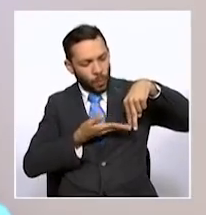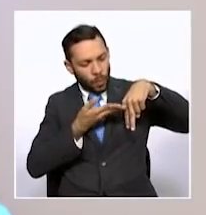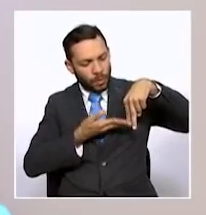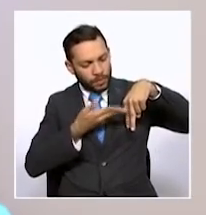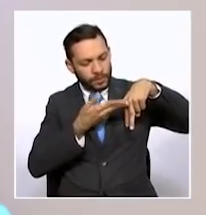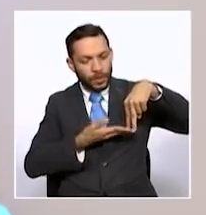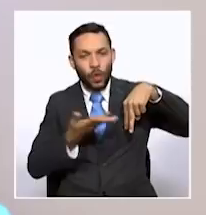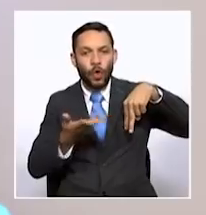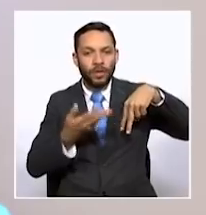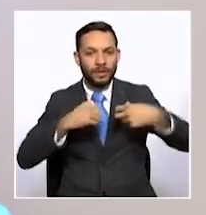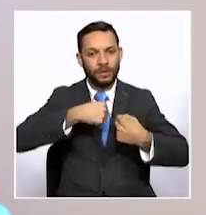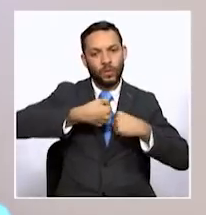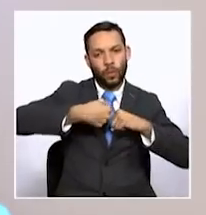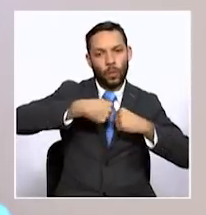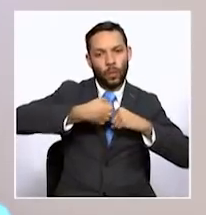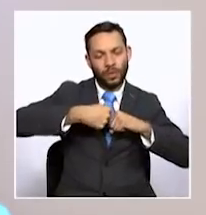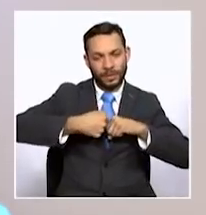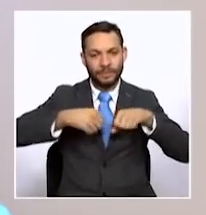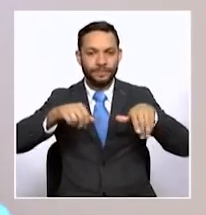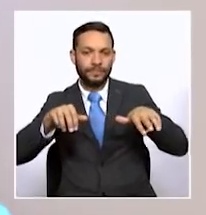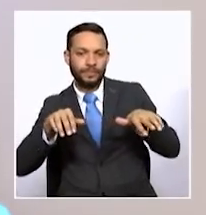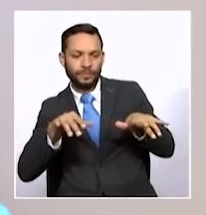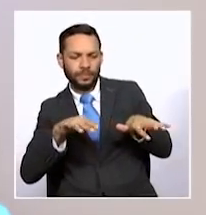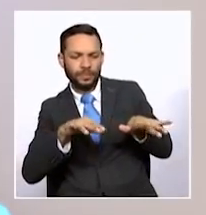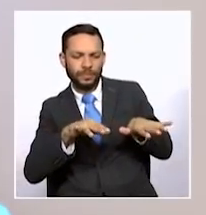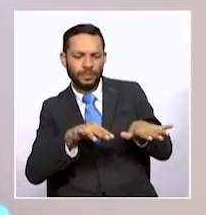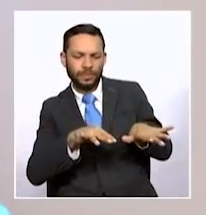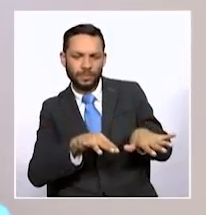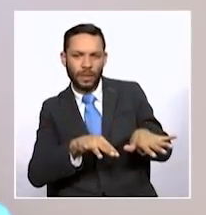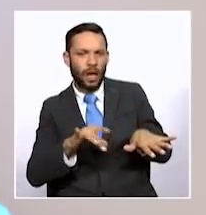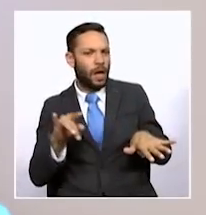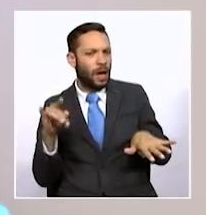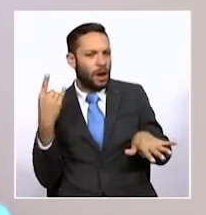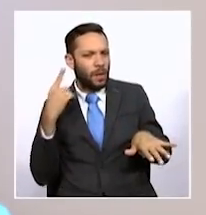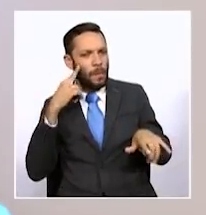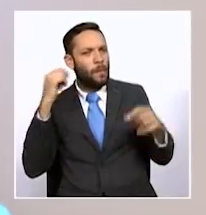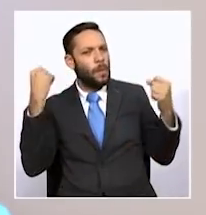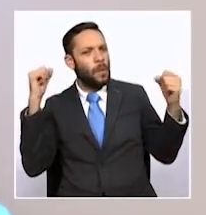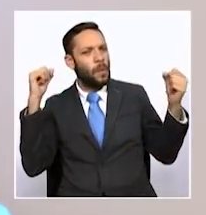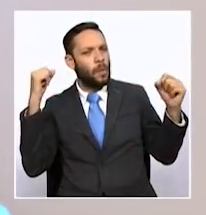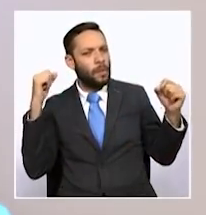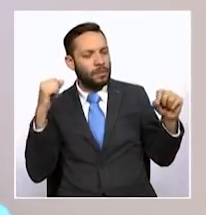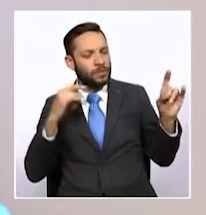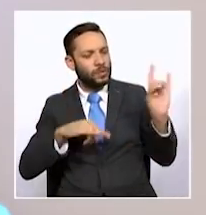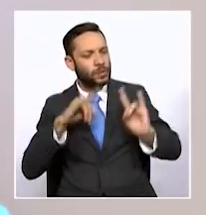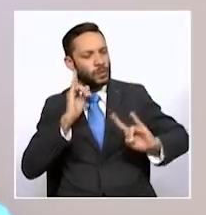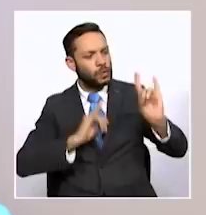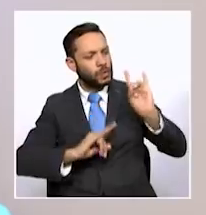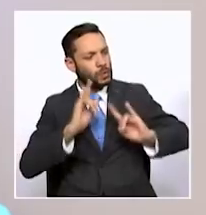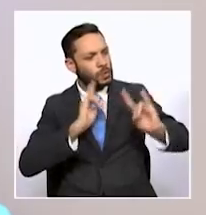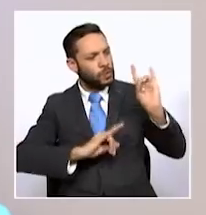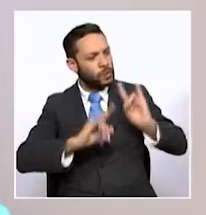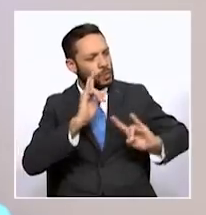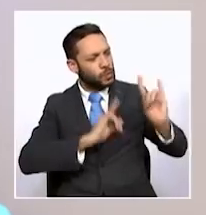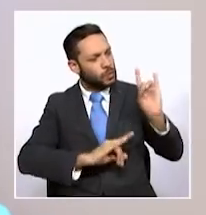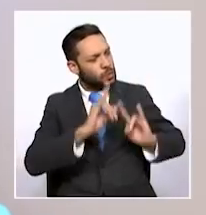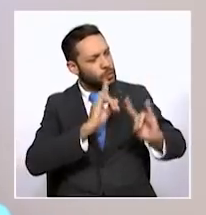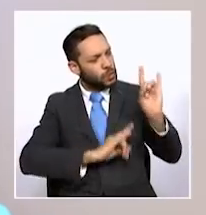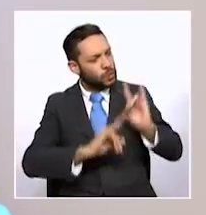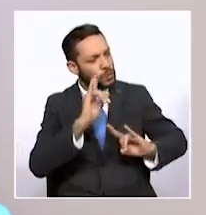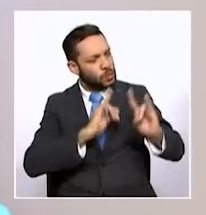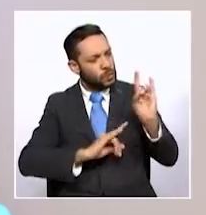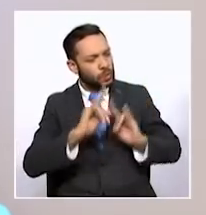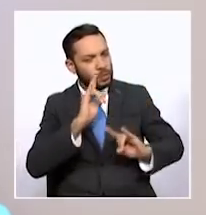de pantorrillas y los pies. Me preocupa que de pronto sea también problema vascular, por lo que manifiesta el problema